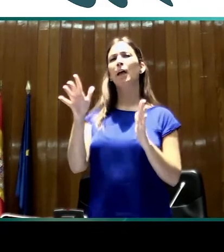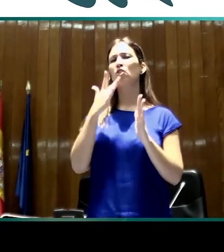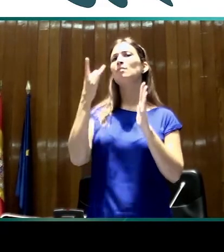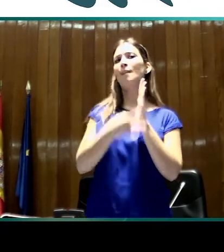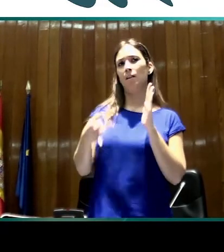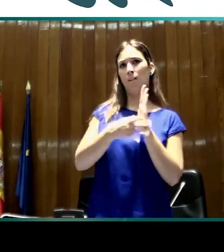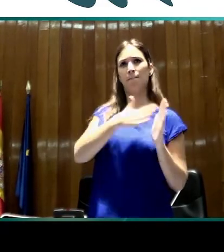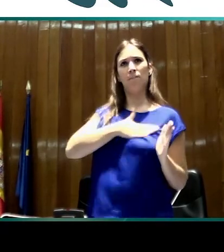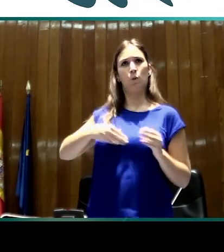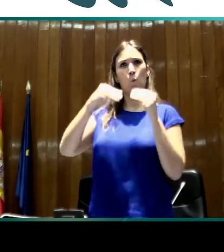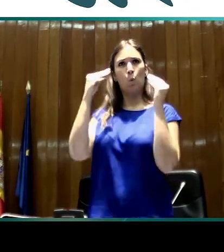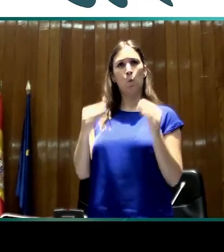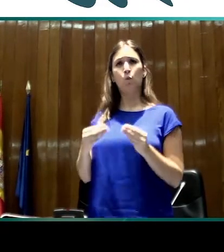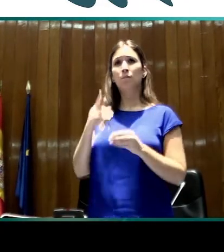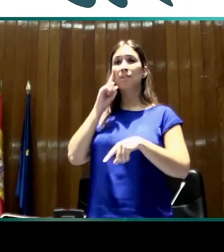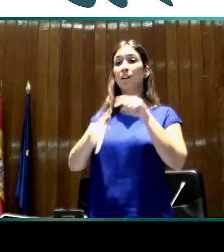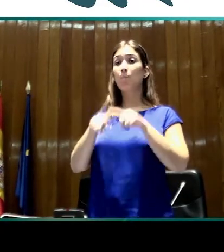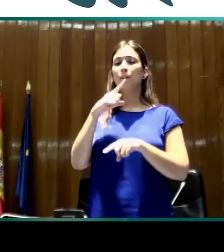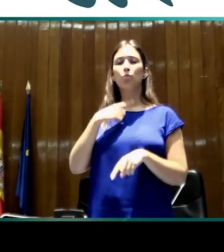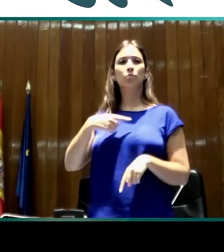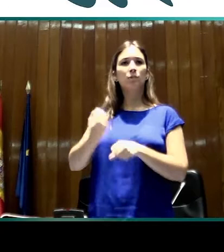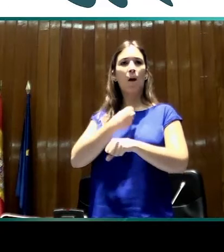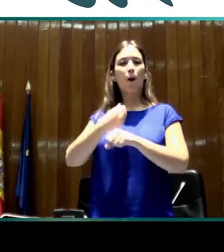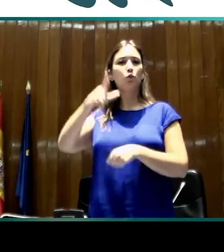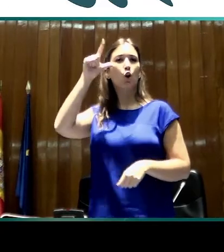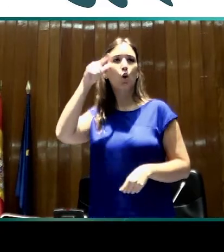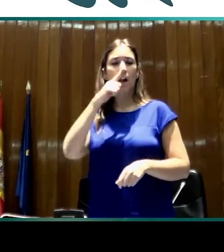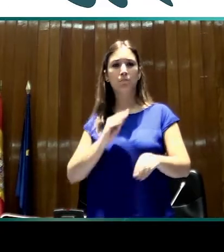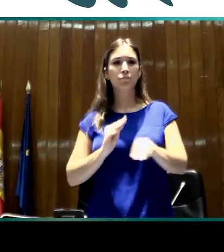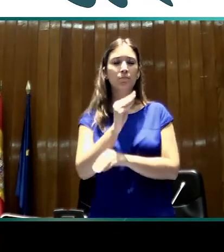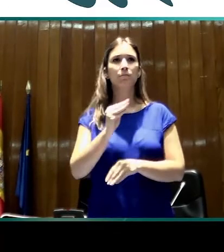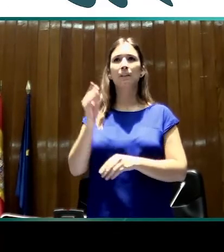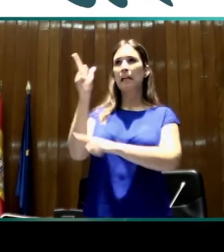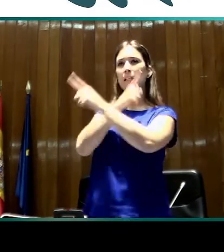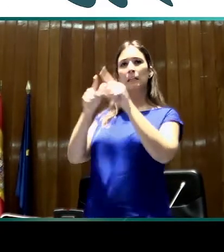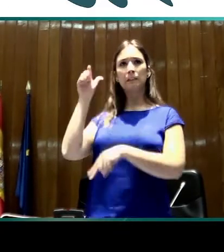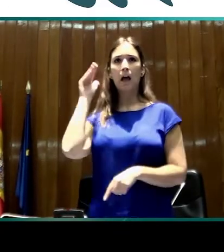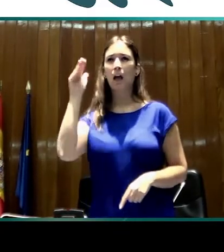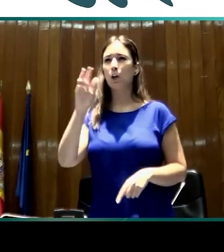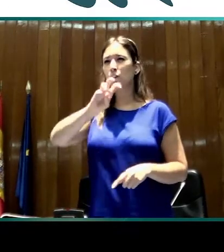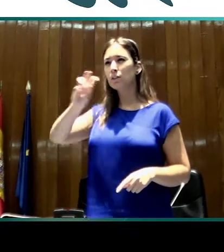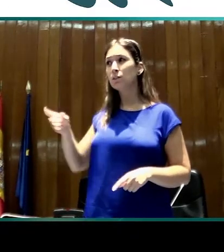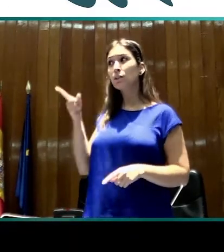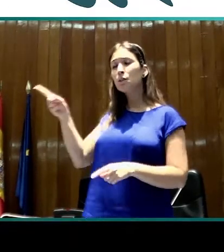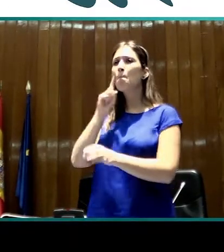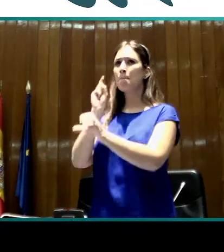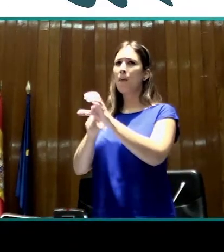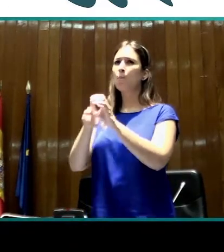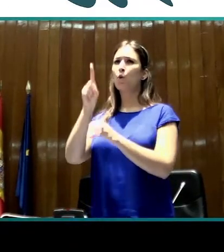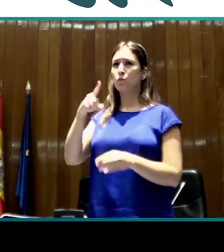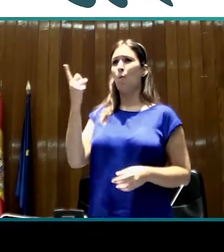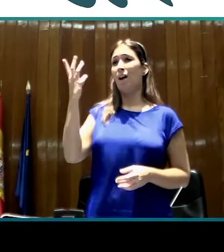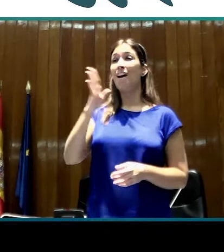y apoyar trabajos, tesis doctorales, estancias en el extranjero. He sido miembro varias veces de